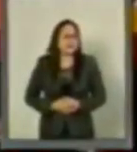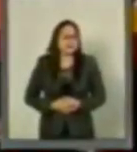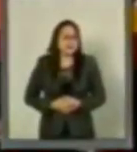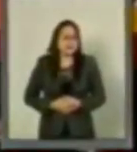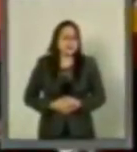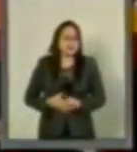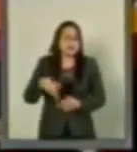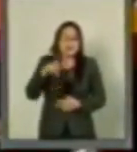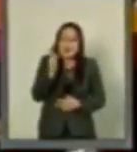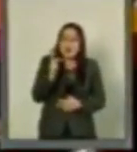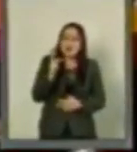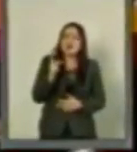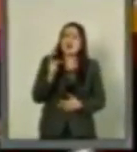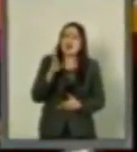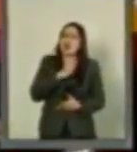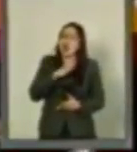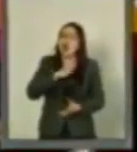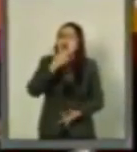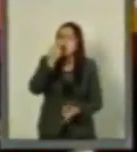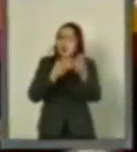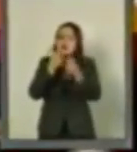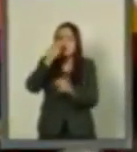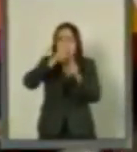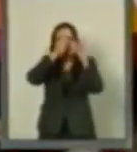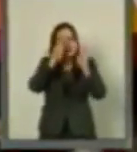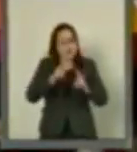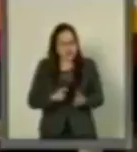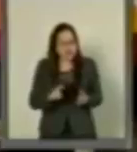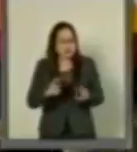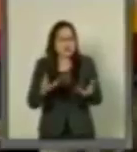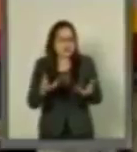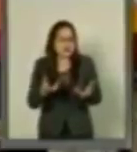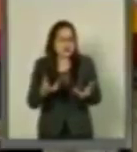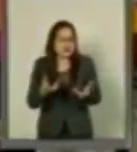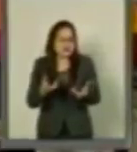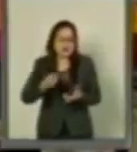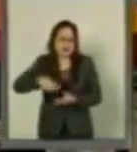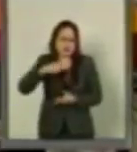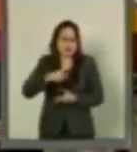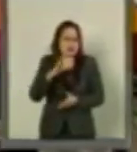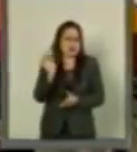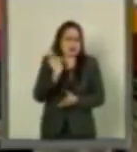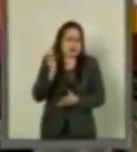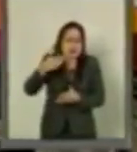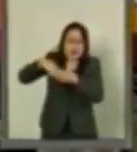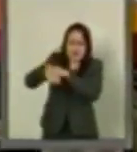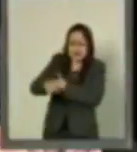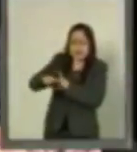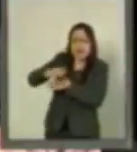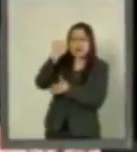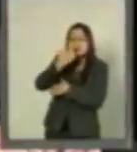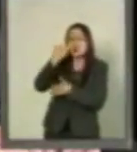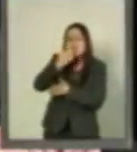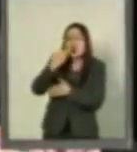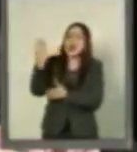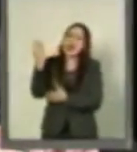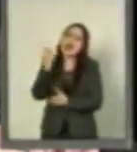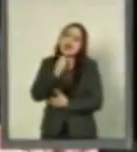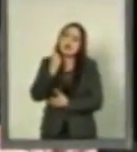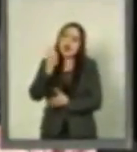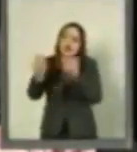Pero hay temas a quienes fuimos a la Facultad de Derecho, y aquí lo